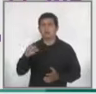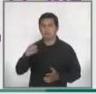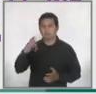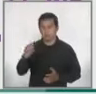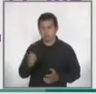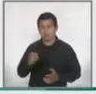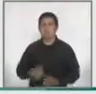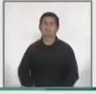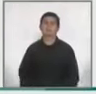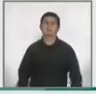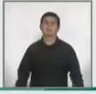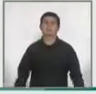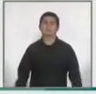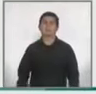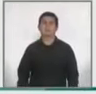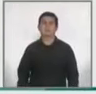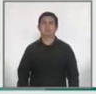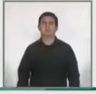11,369 casos.